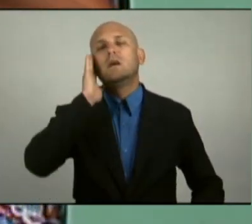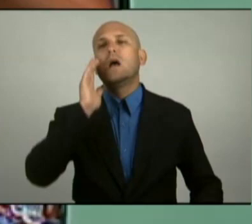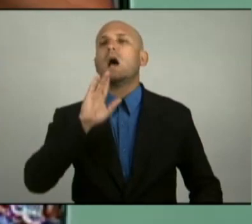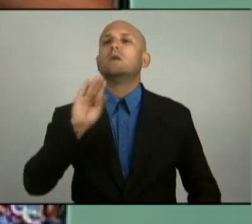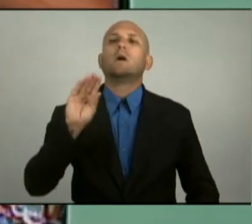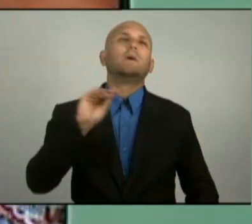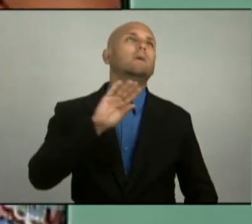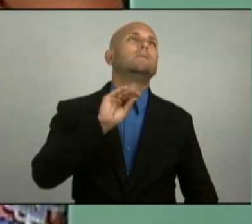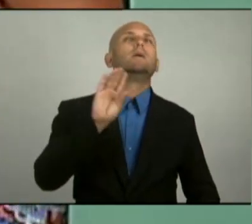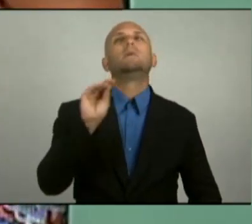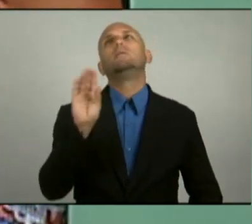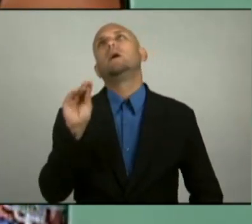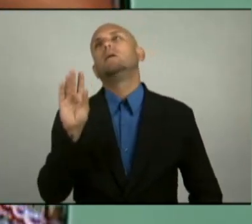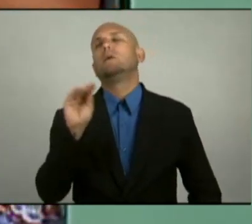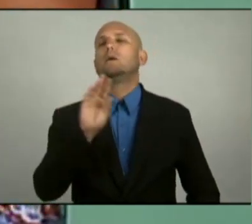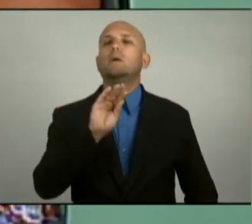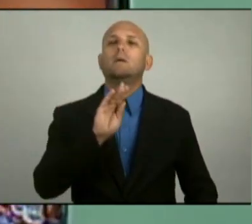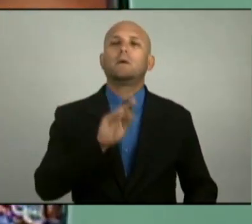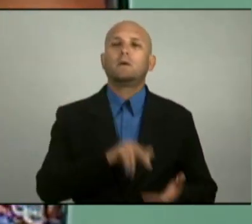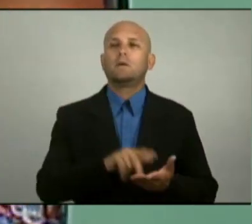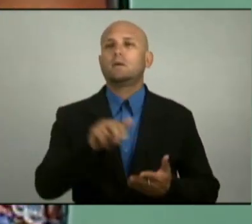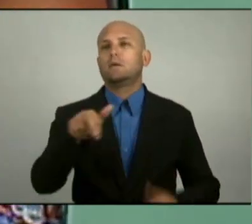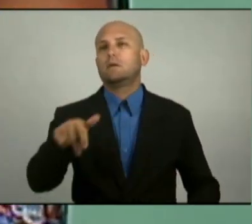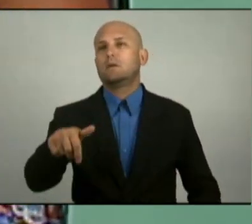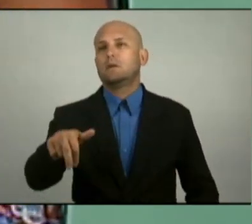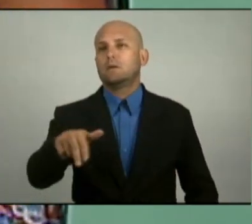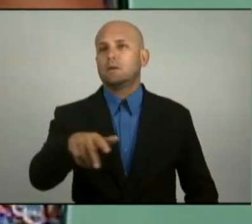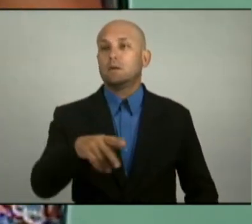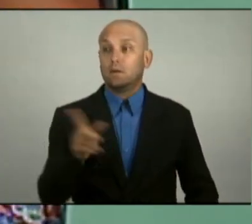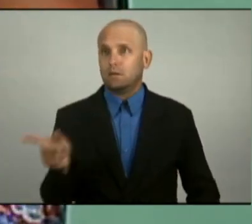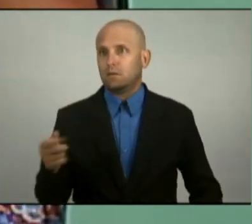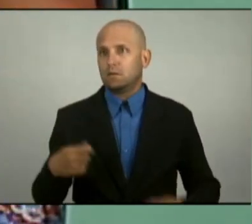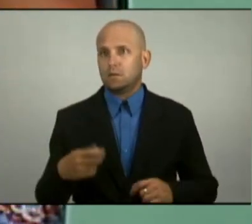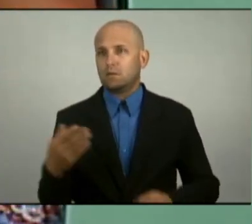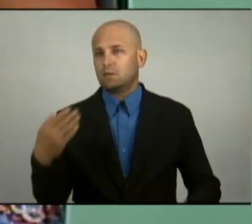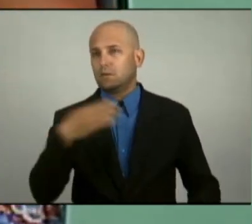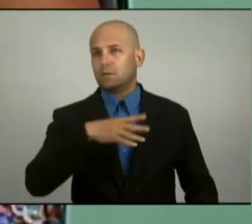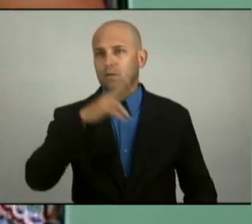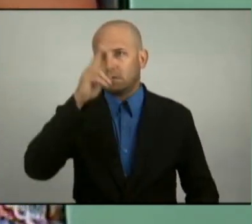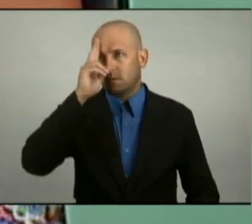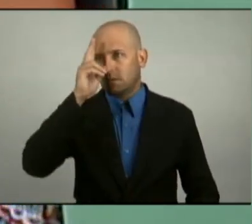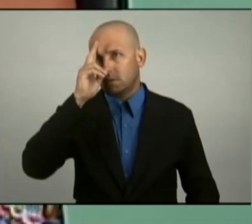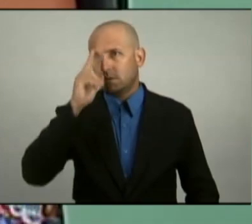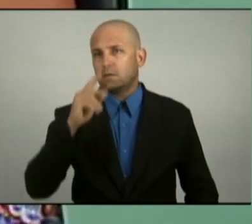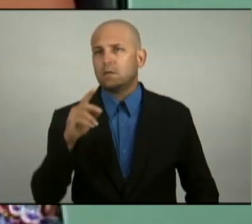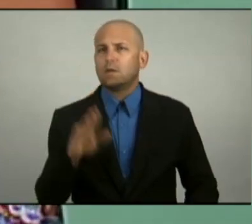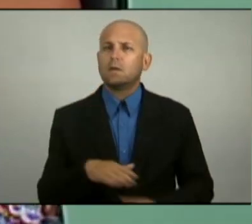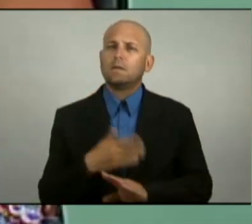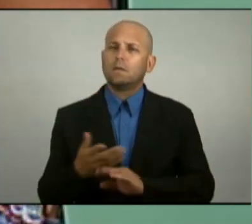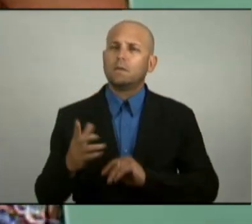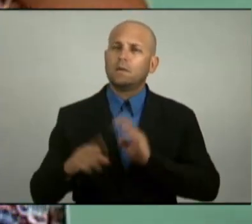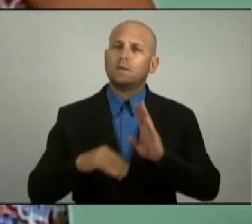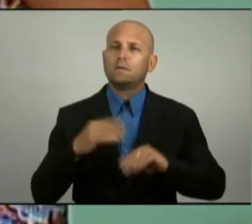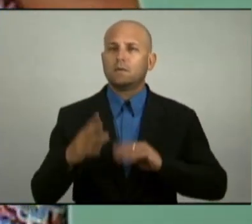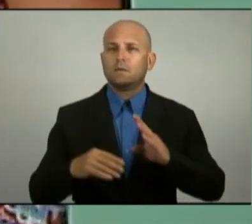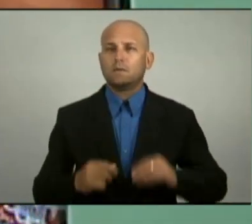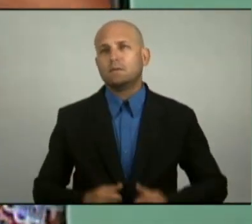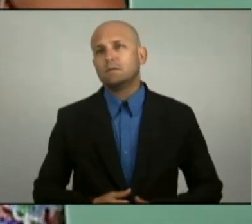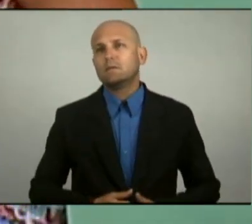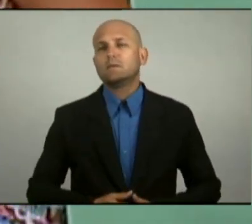noche eh se levantaba debe acudir a a un especialista de eso vamos a conversar más